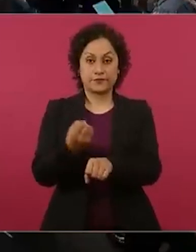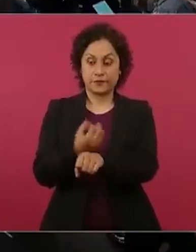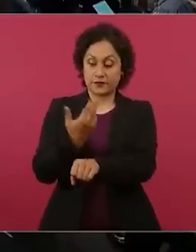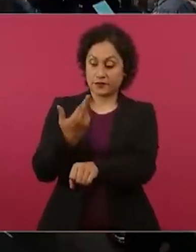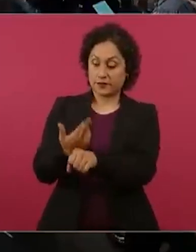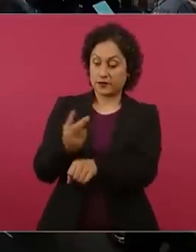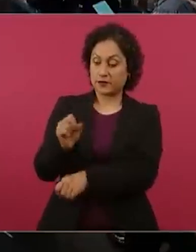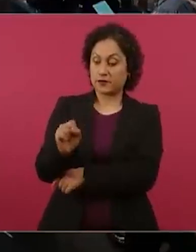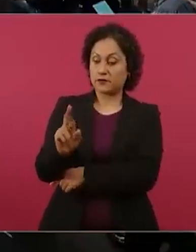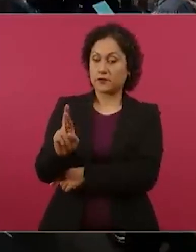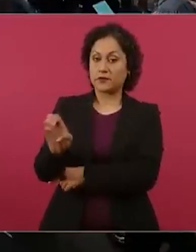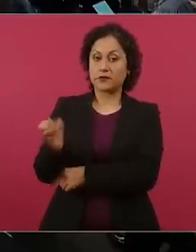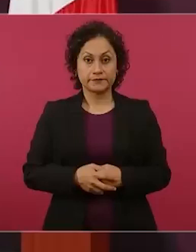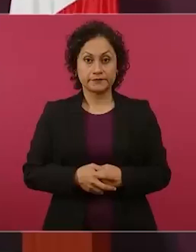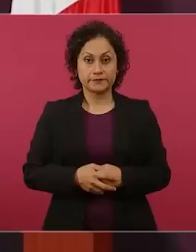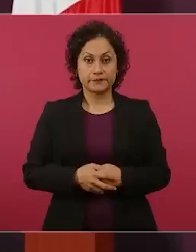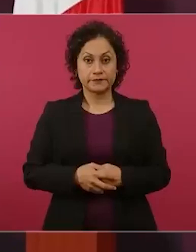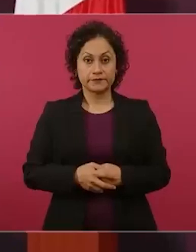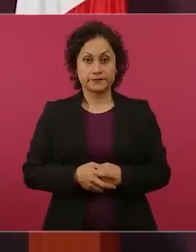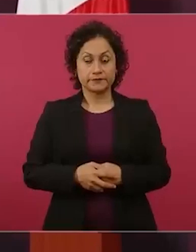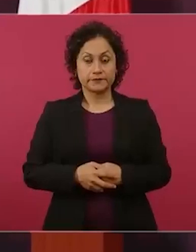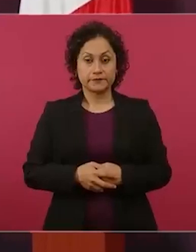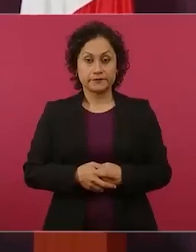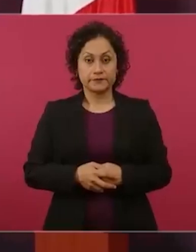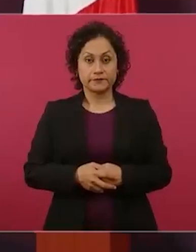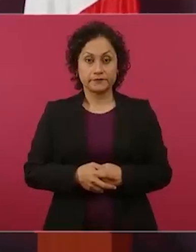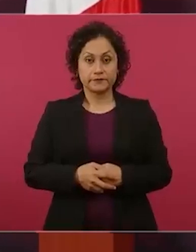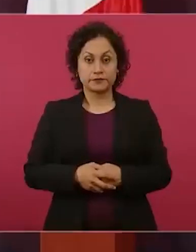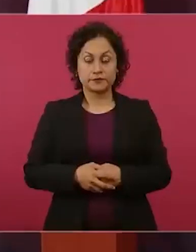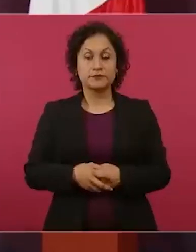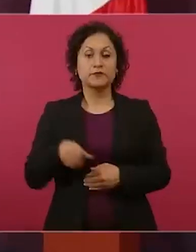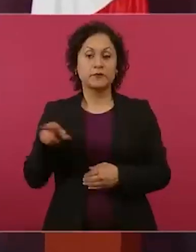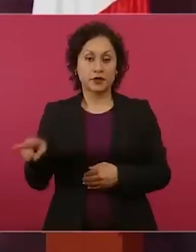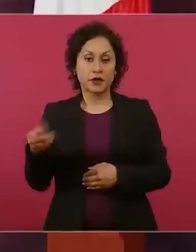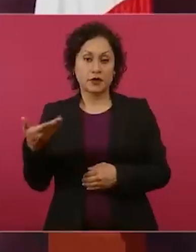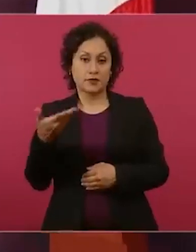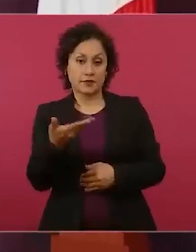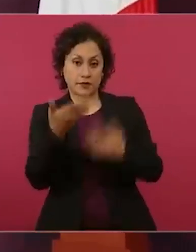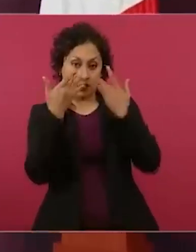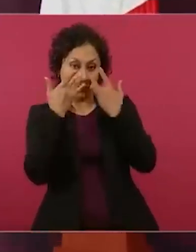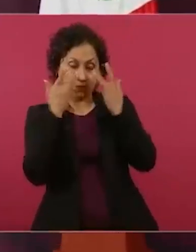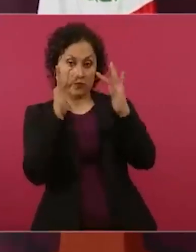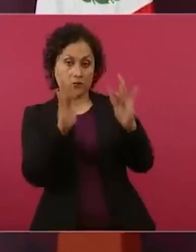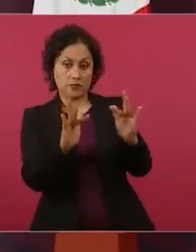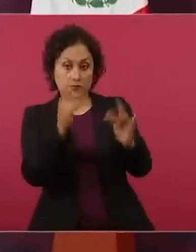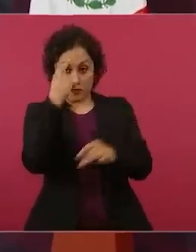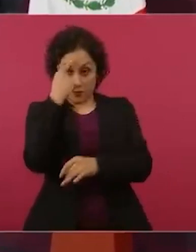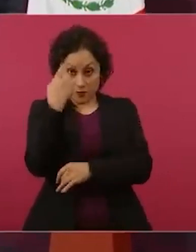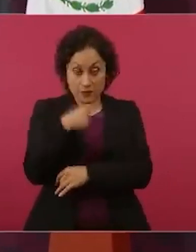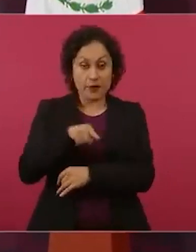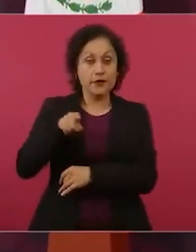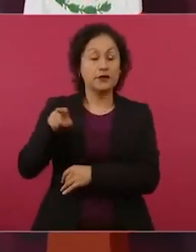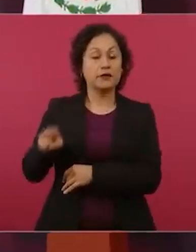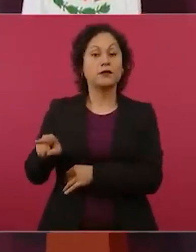renuncia de las corcholatas de sus respectivos puestos dentro del gobierno. El mandatario declaró que la renuncia de Claudia Sheinbaum, Adán Augusto López, Marcelo Ebrard y